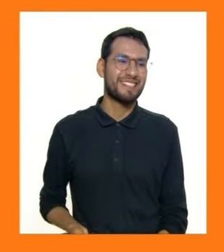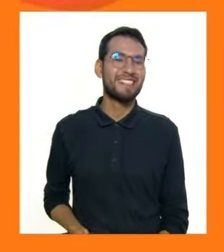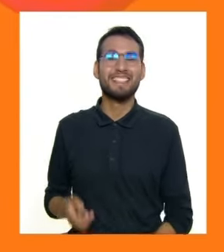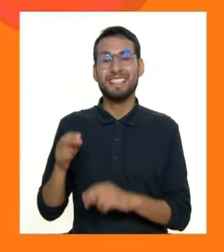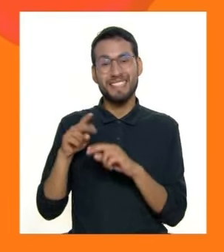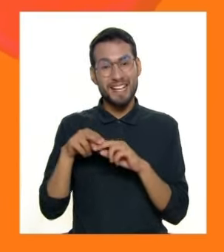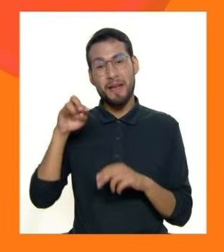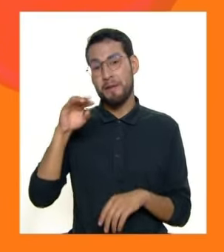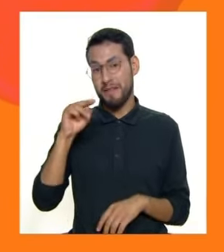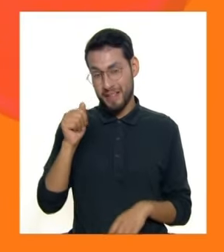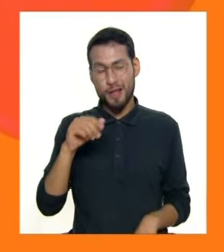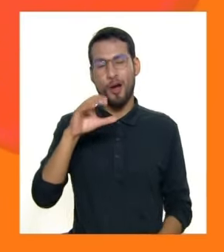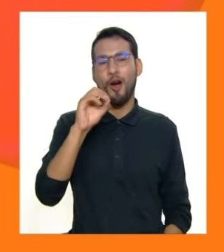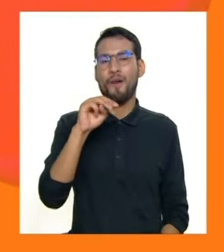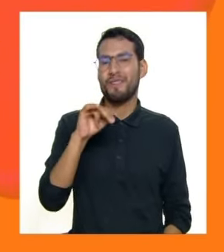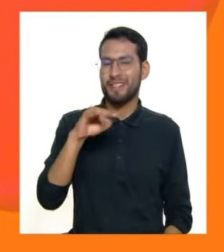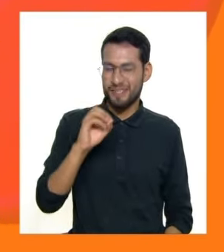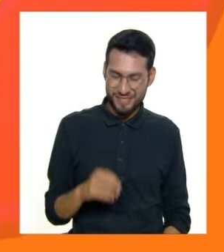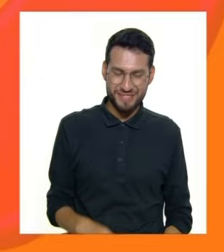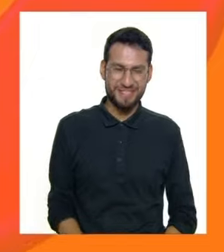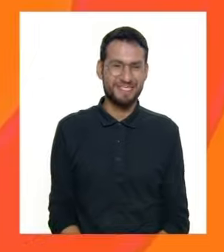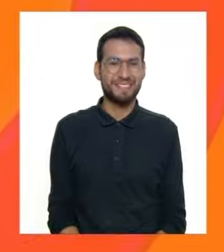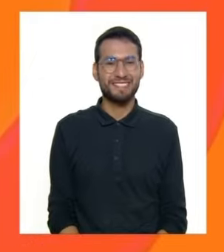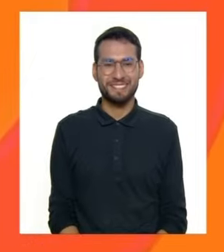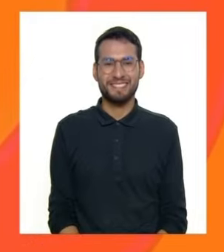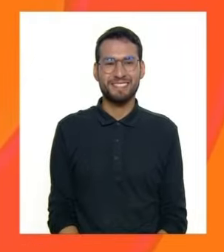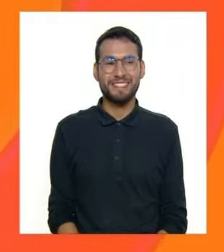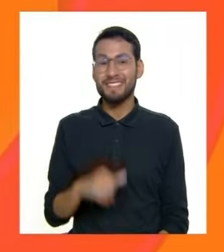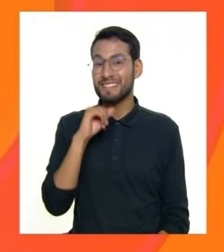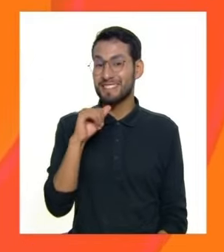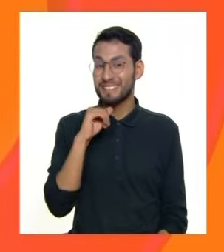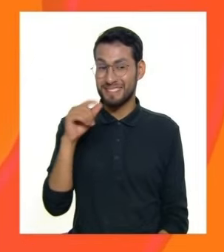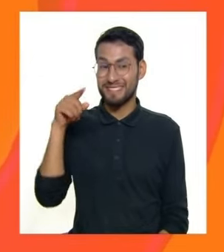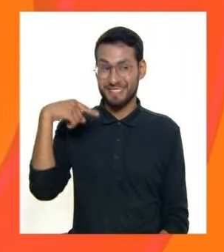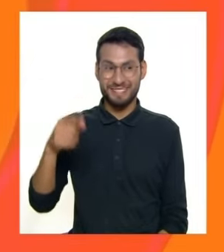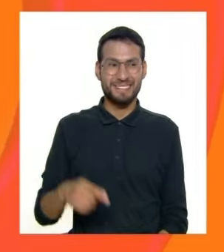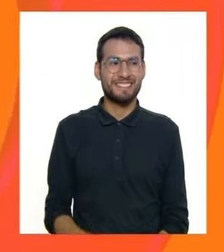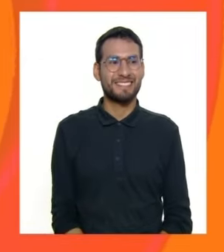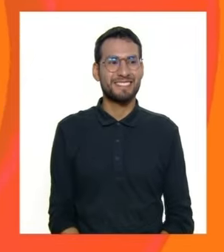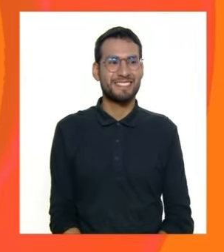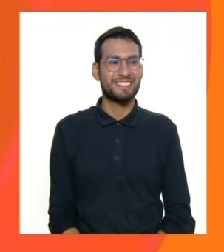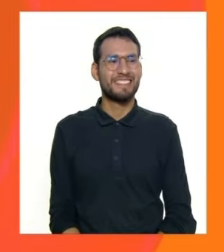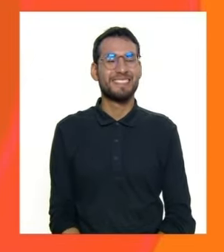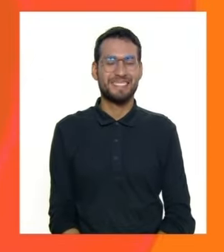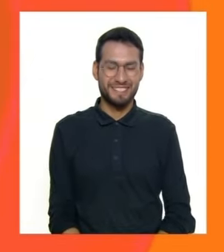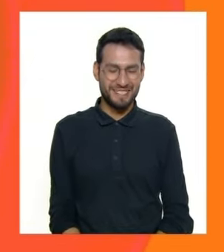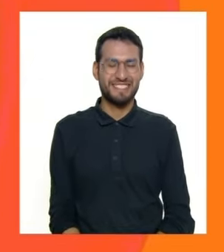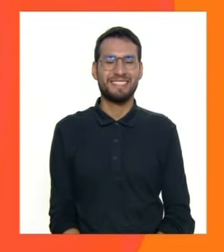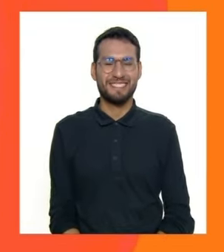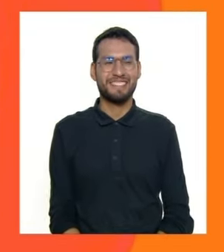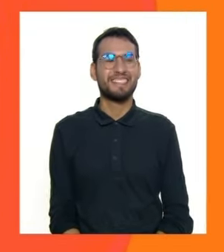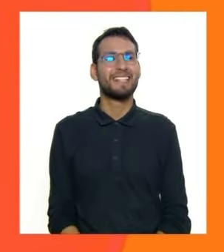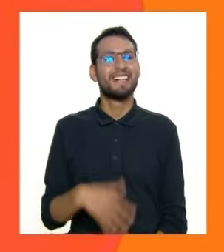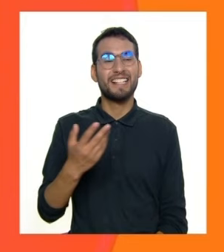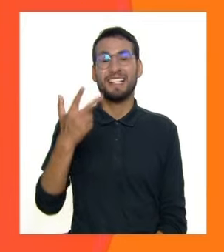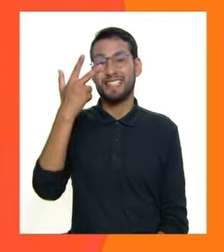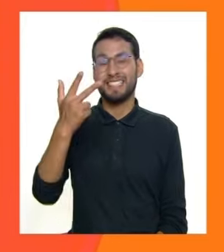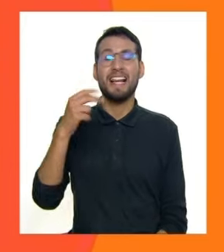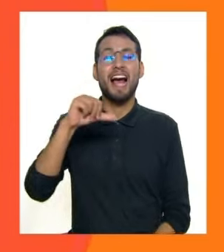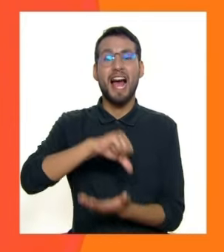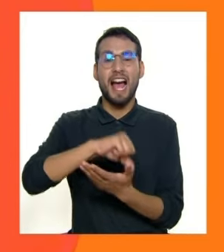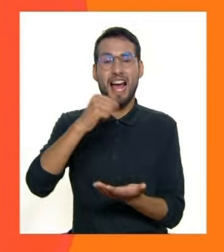Sal, pimienta y comino. Sal, pimienta y comino. Falta, falta. La otra página. Falta, claro, pues. Ya.